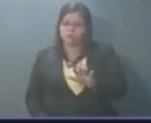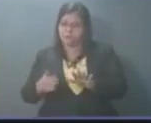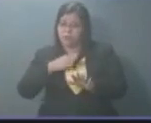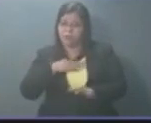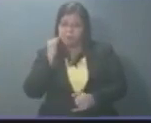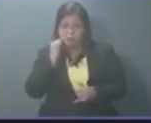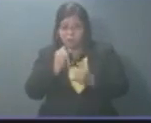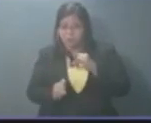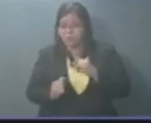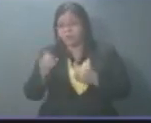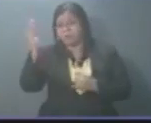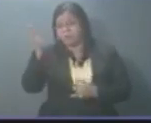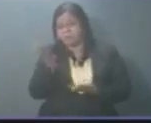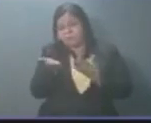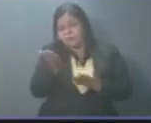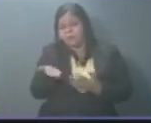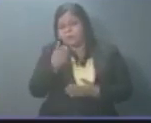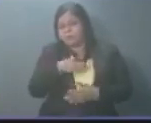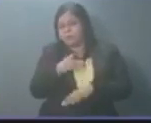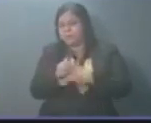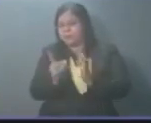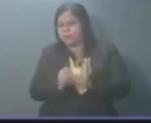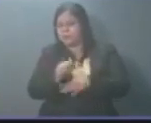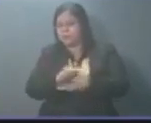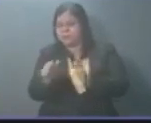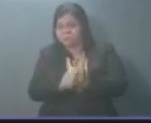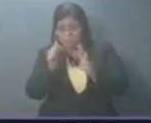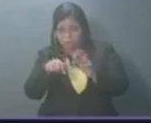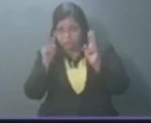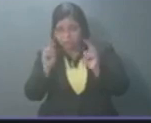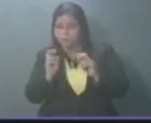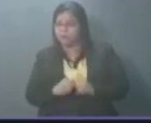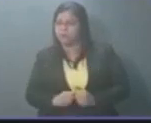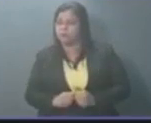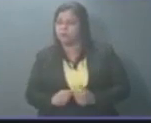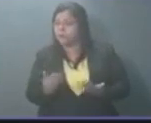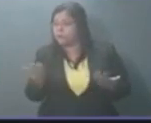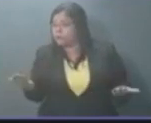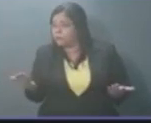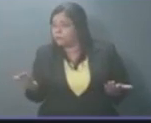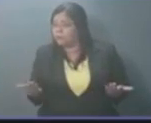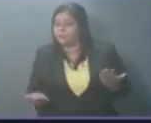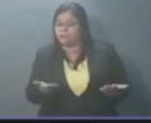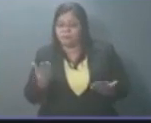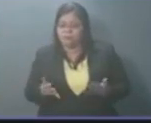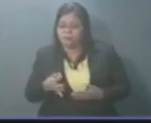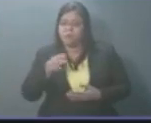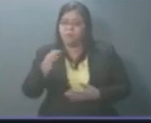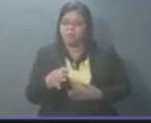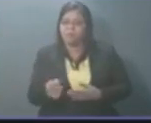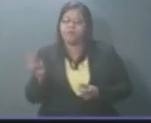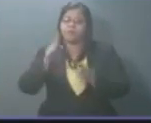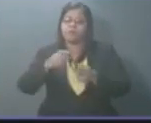última intervención como diputado de la Asamblea Legislativa sobre este tema. Porque aquí van a prorrogar el subsidio